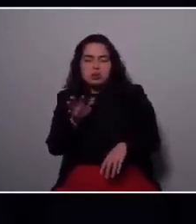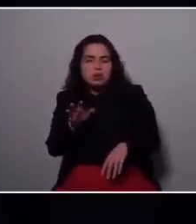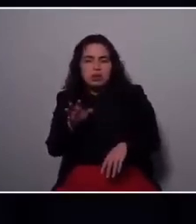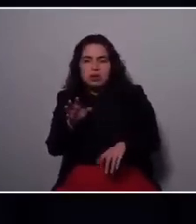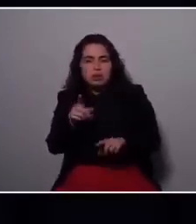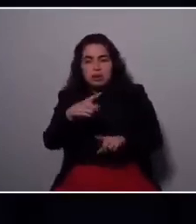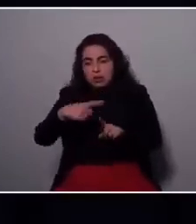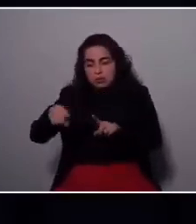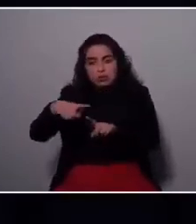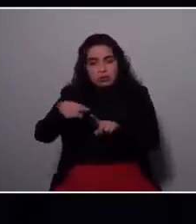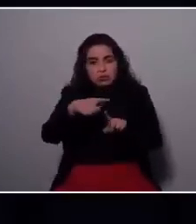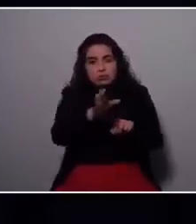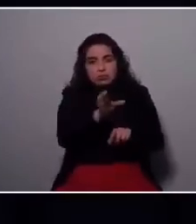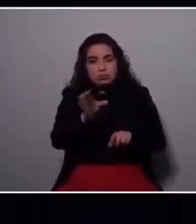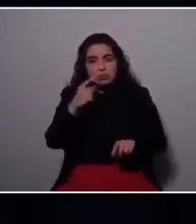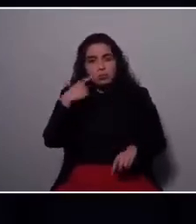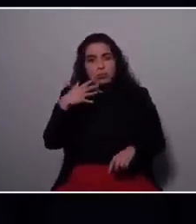nadie.